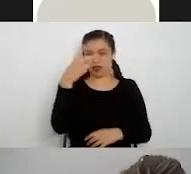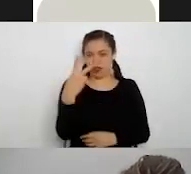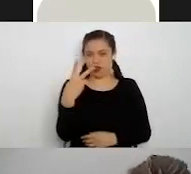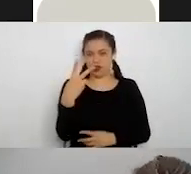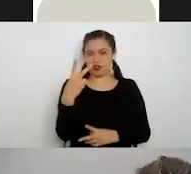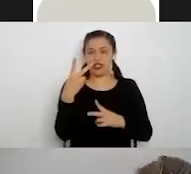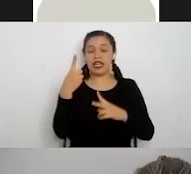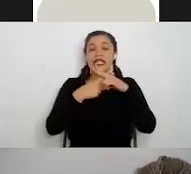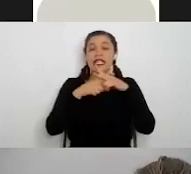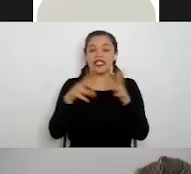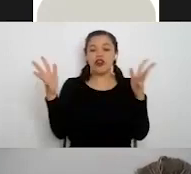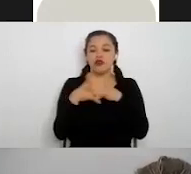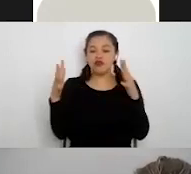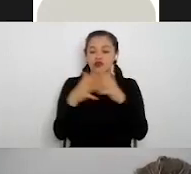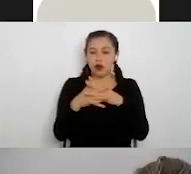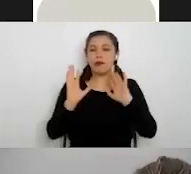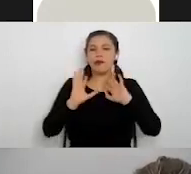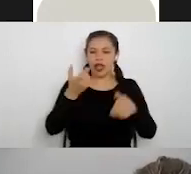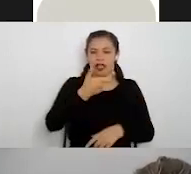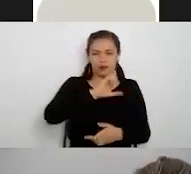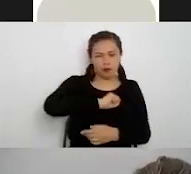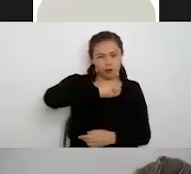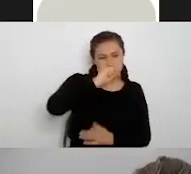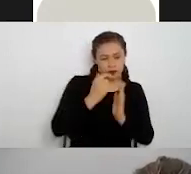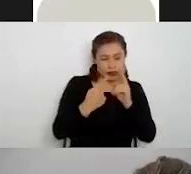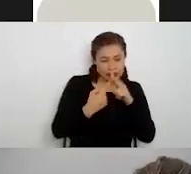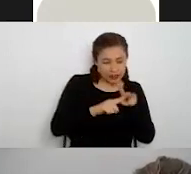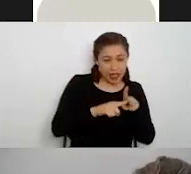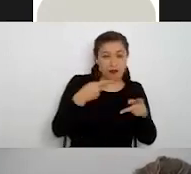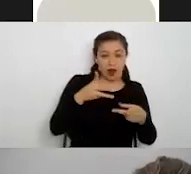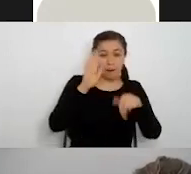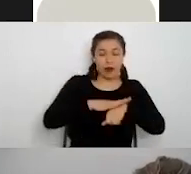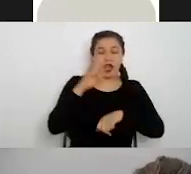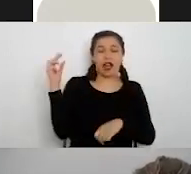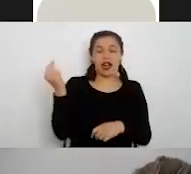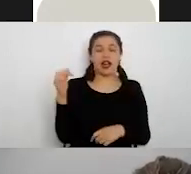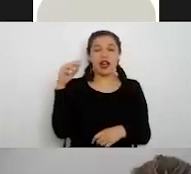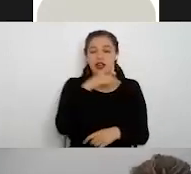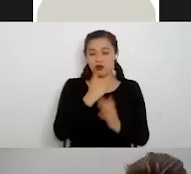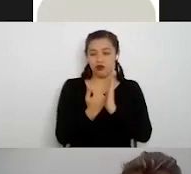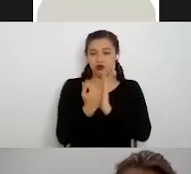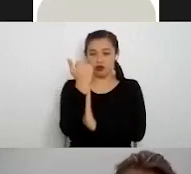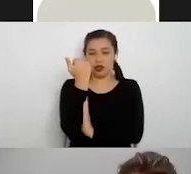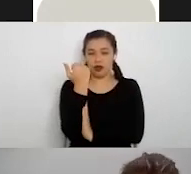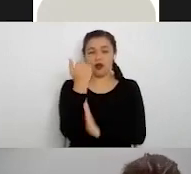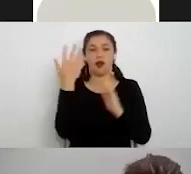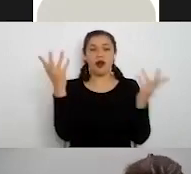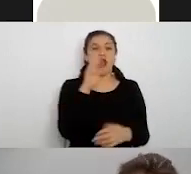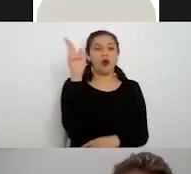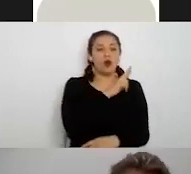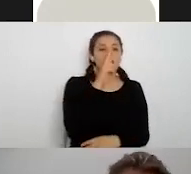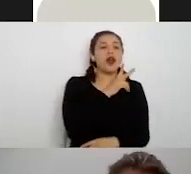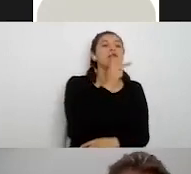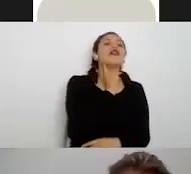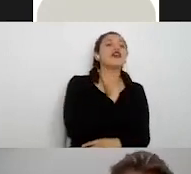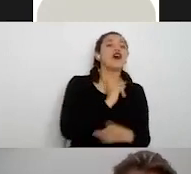Obviamente ya había presiones inflacionarias y se aceleraron porque Rusia es uno de los principales productores de petróleo del mundo y